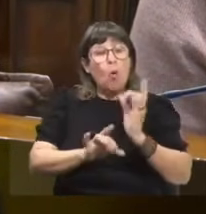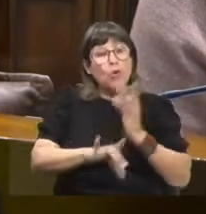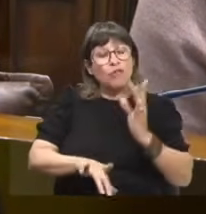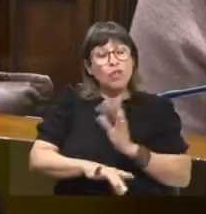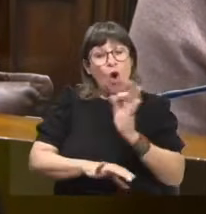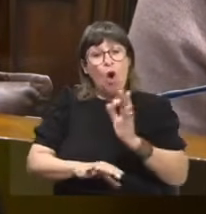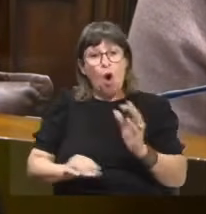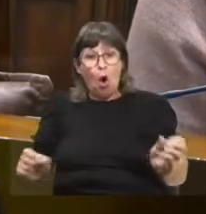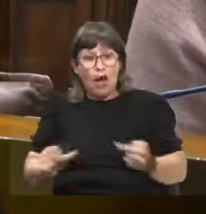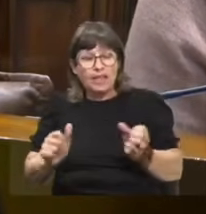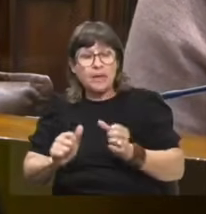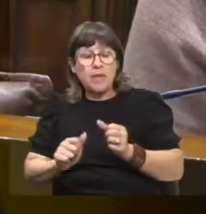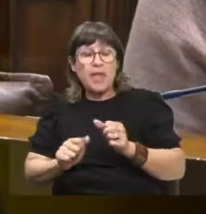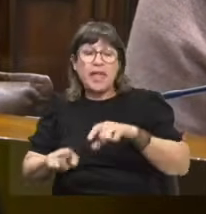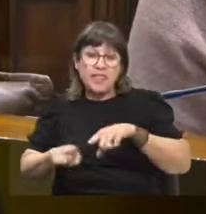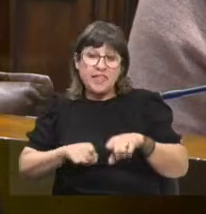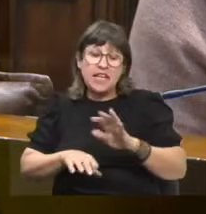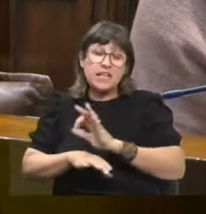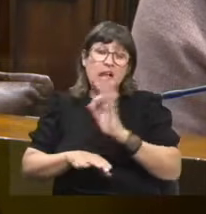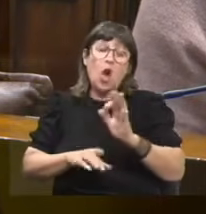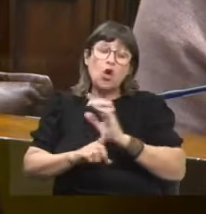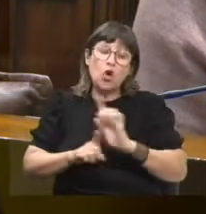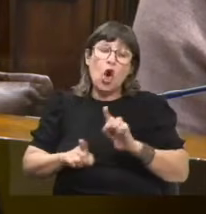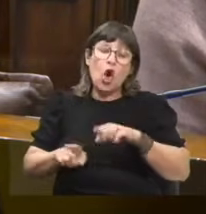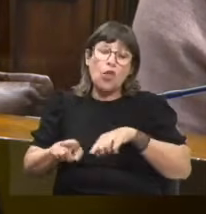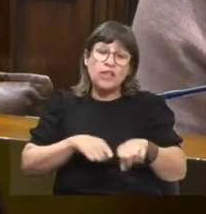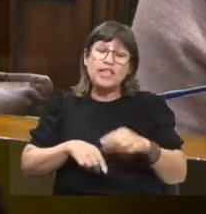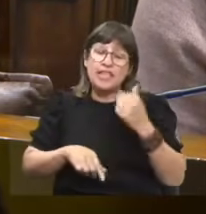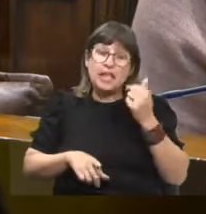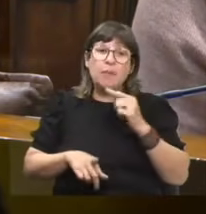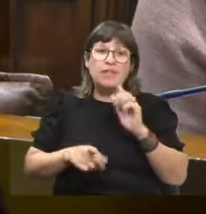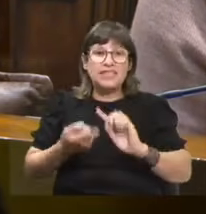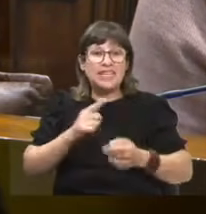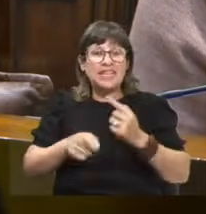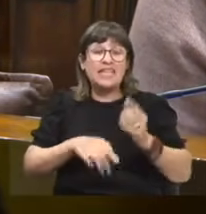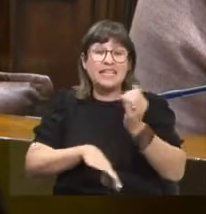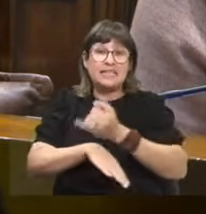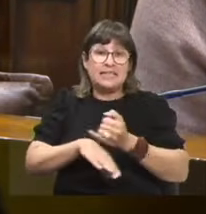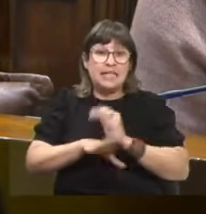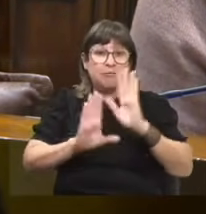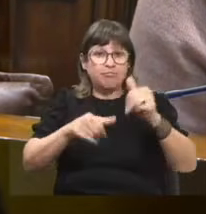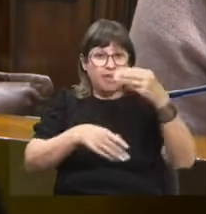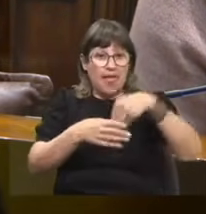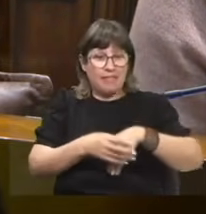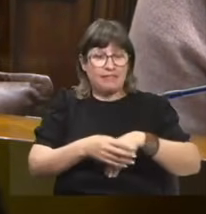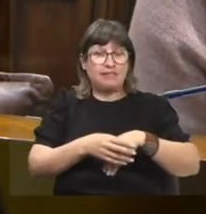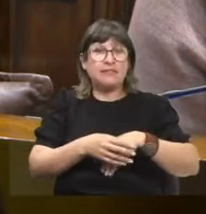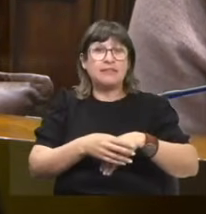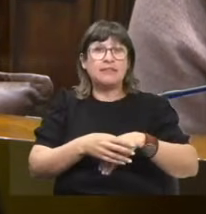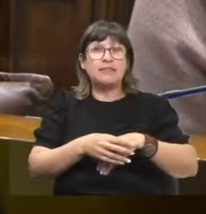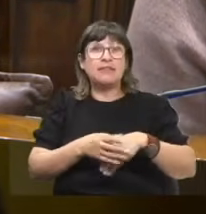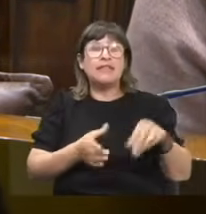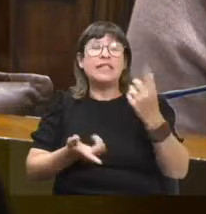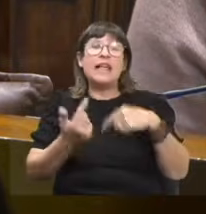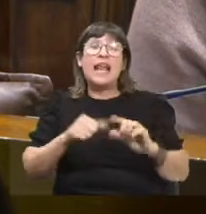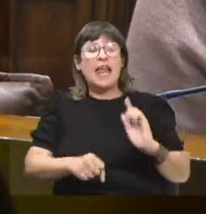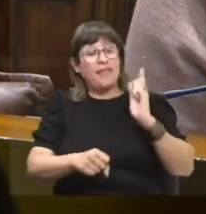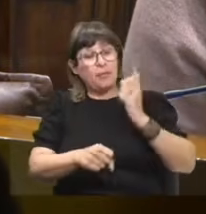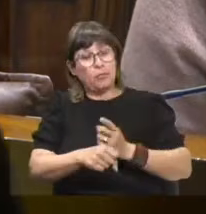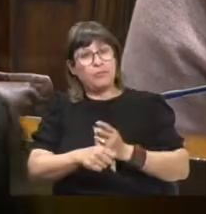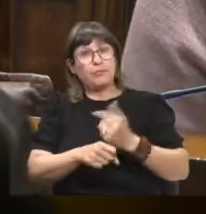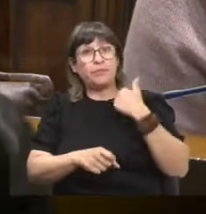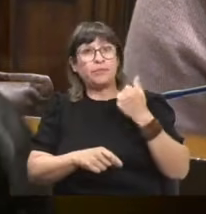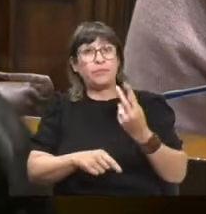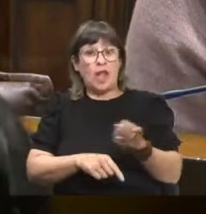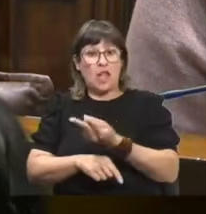que directa o indirectamente se relacionen con la institución a la que pertenecen. Las disposiciones de los